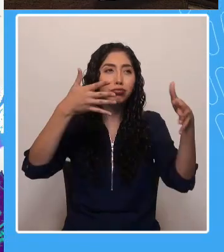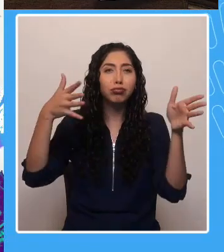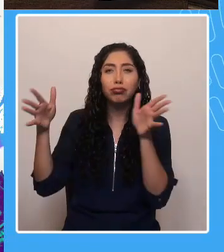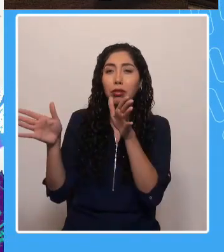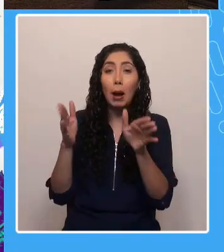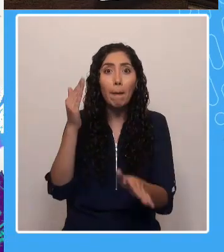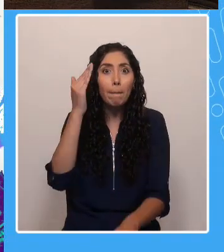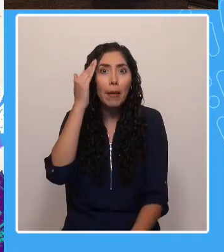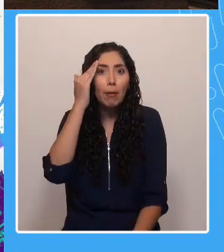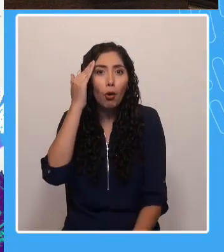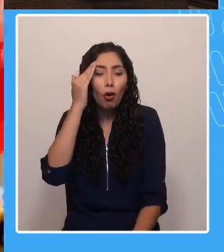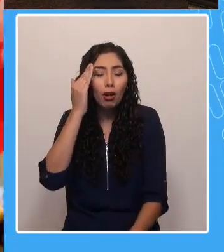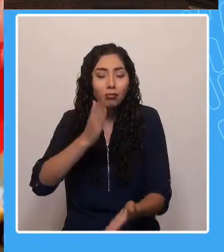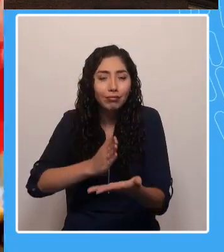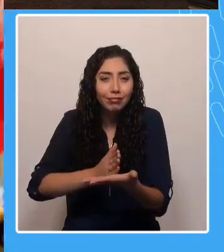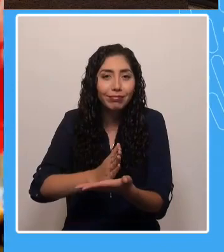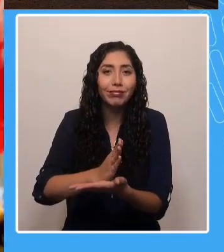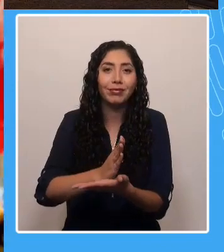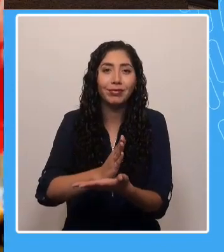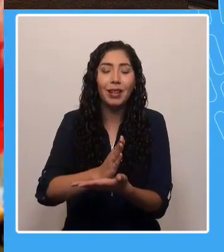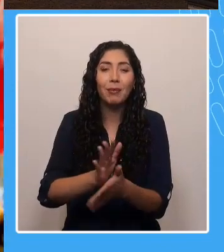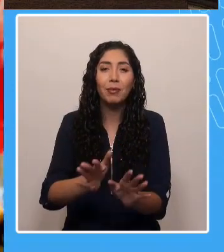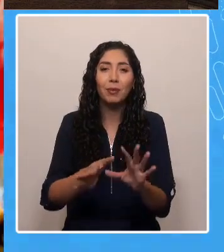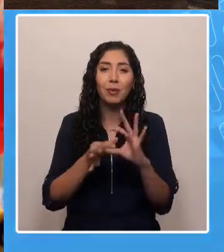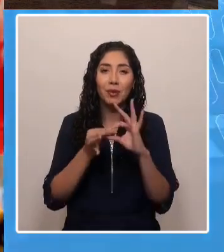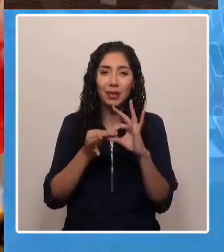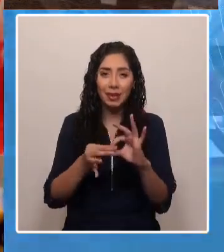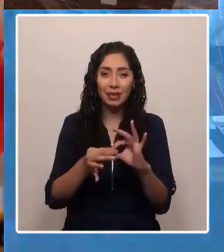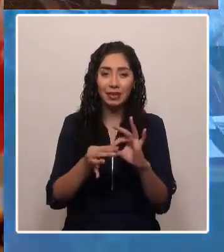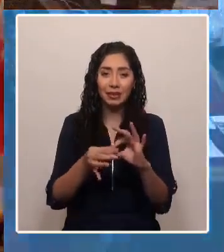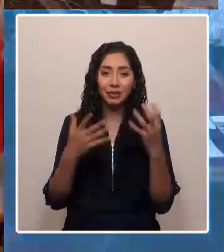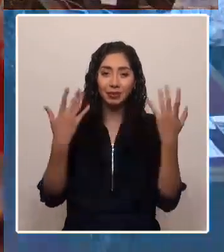de partida. Muchísimas gracias.